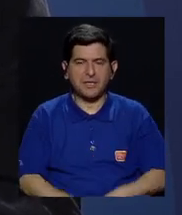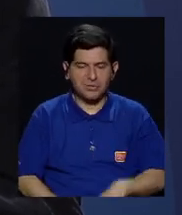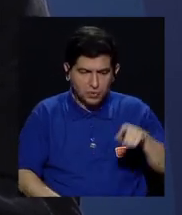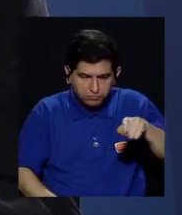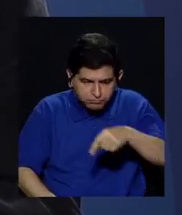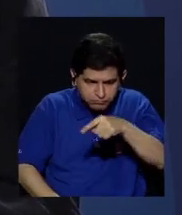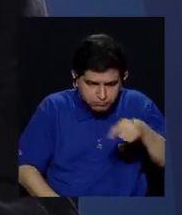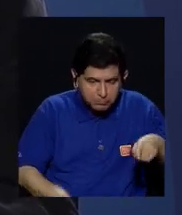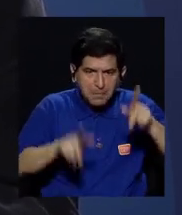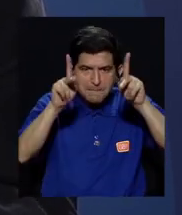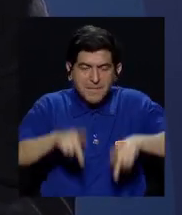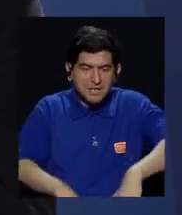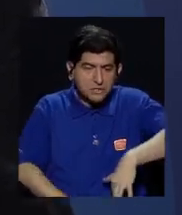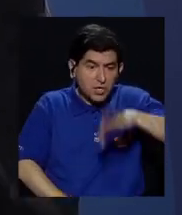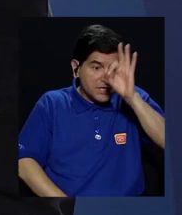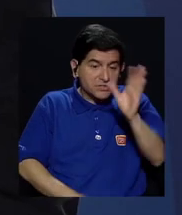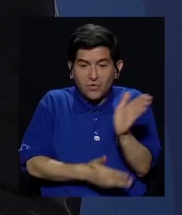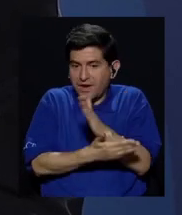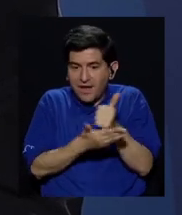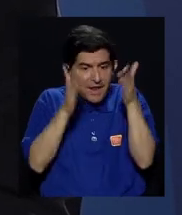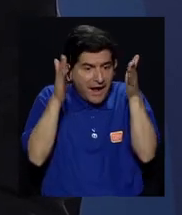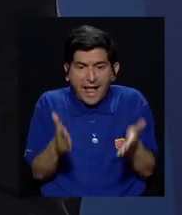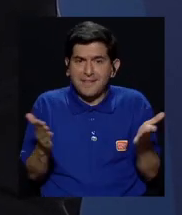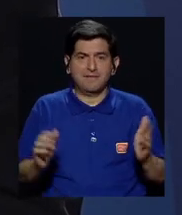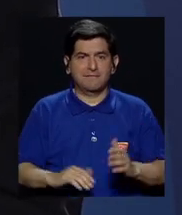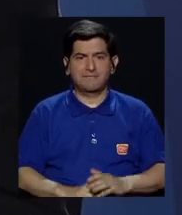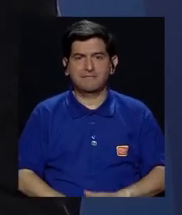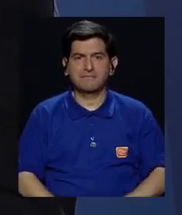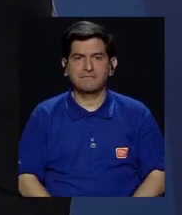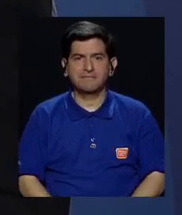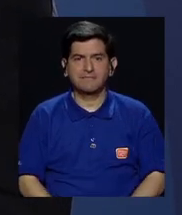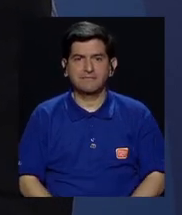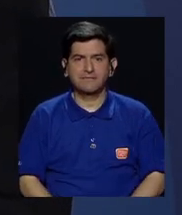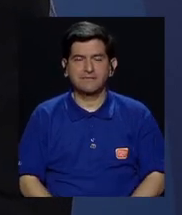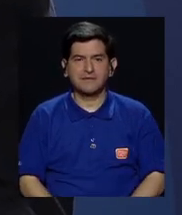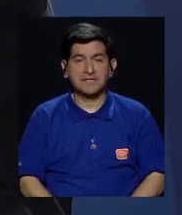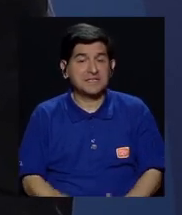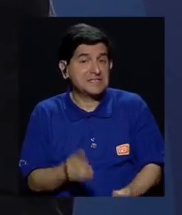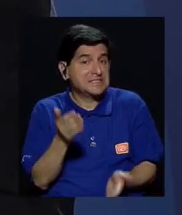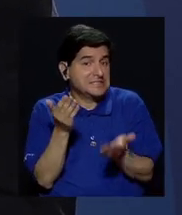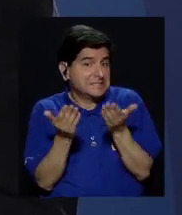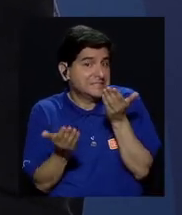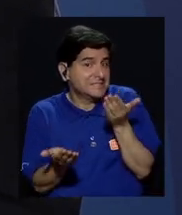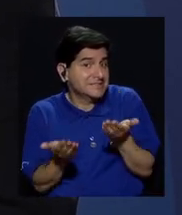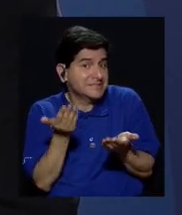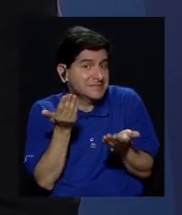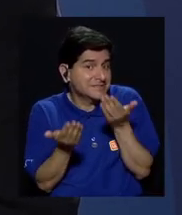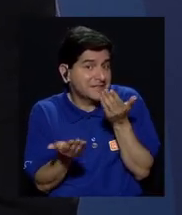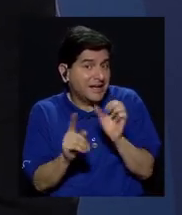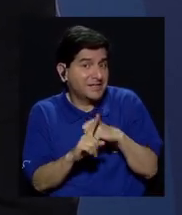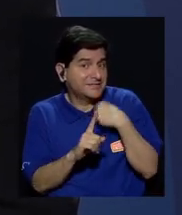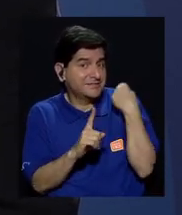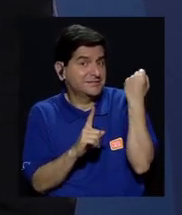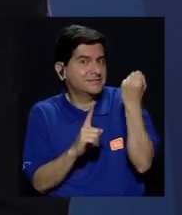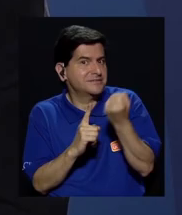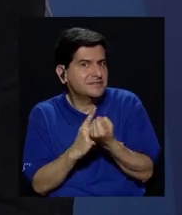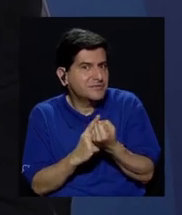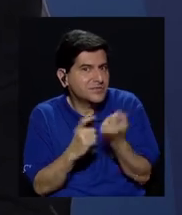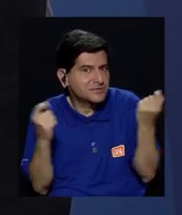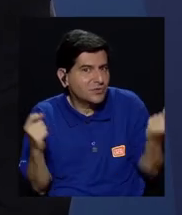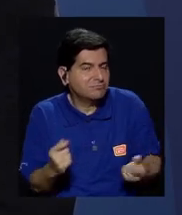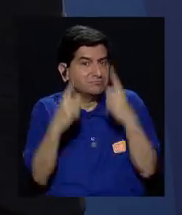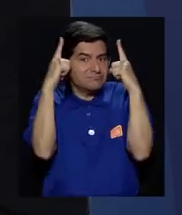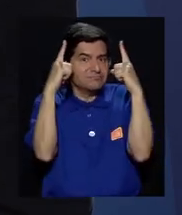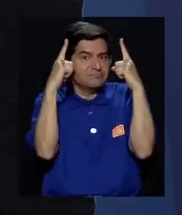vote la gente va a tener que escoger alguna de las alternativas que llevan y entonces es muy posible que estemos ante la eventualidad de